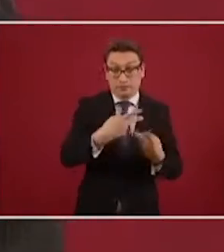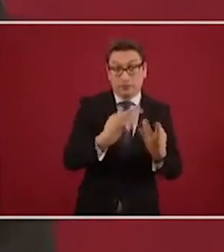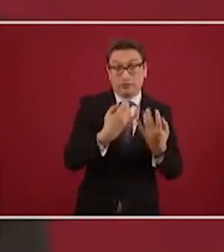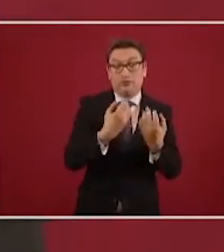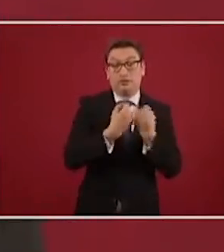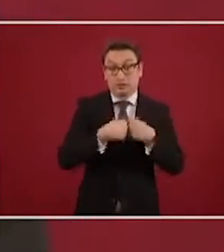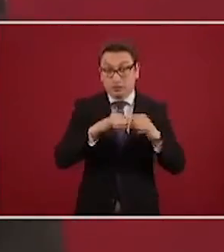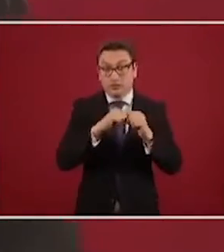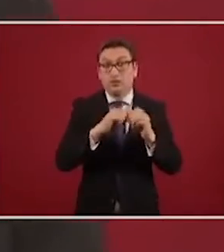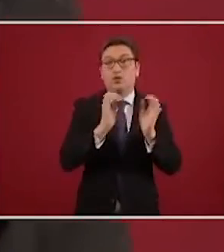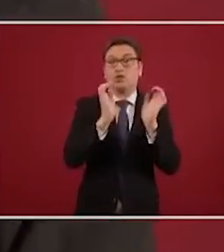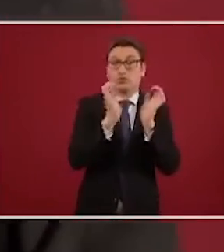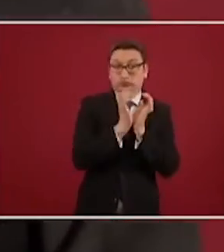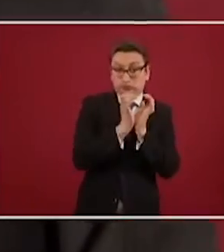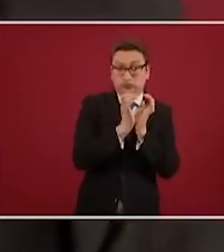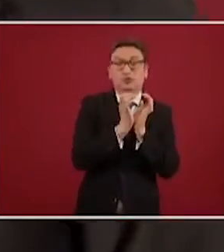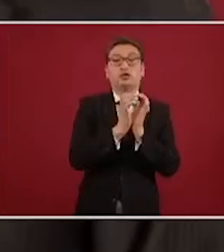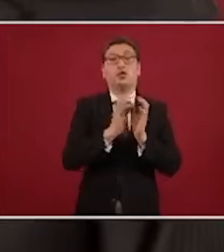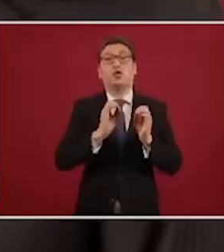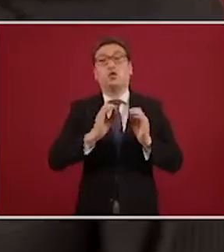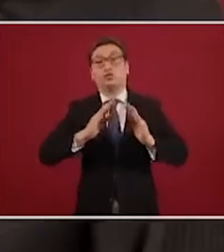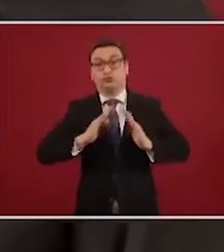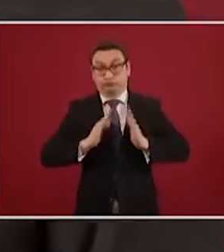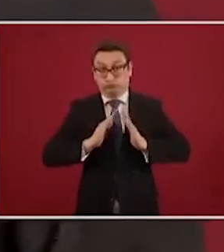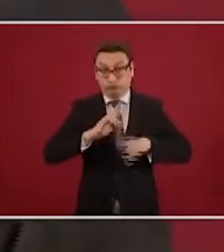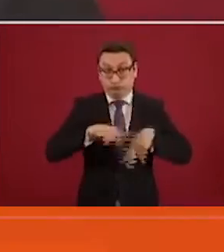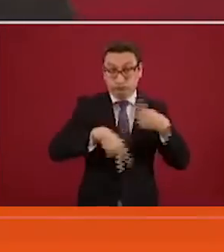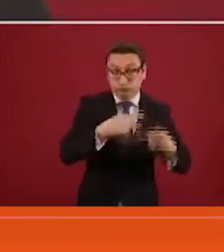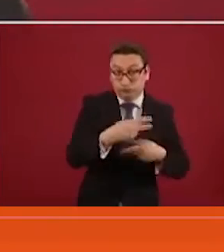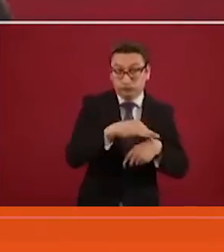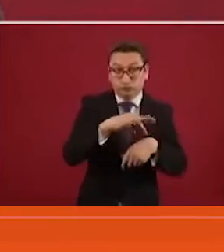seguro, a las Fuerzas Armadas,